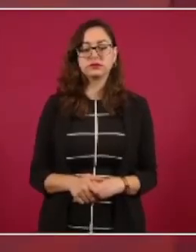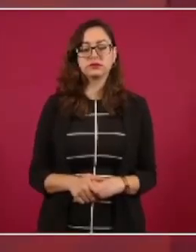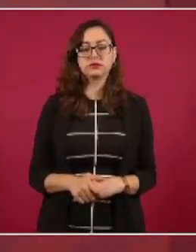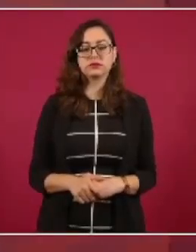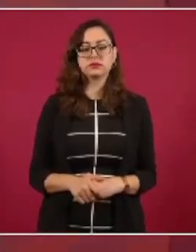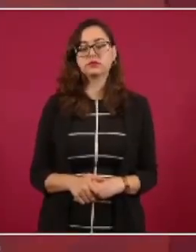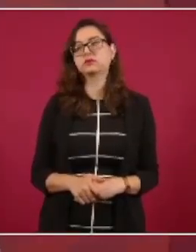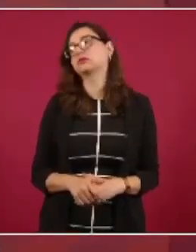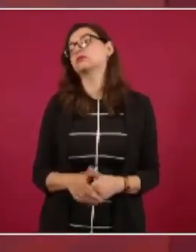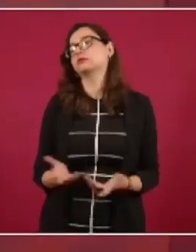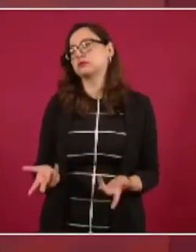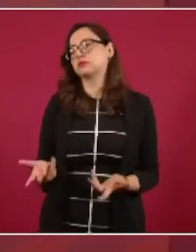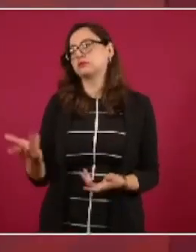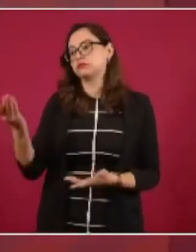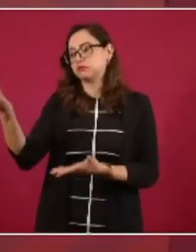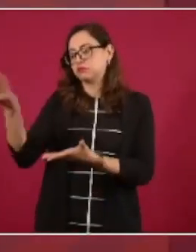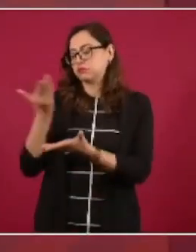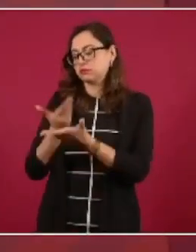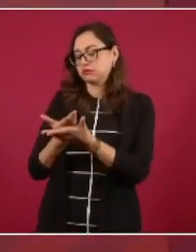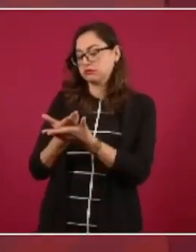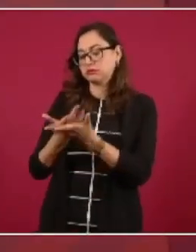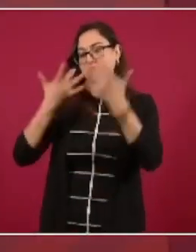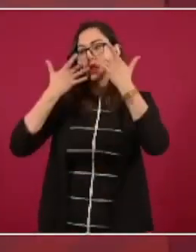yo envié la propuesta